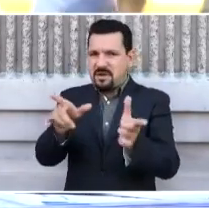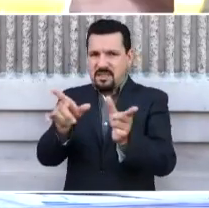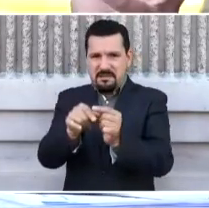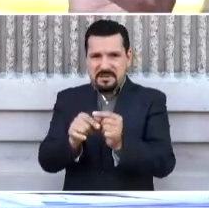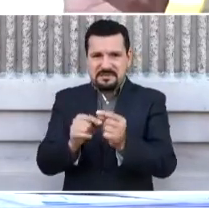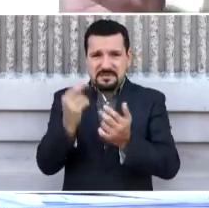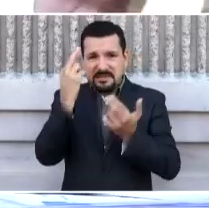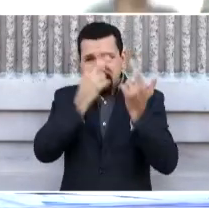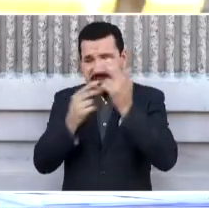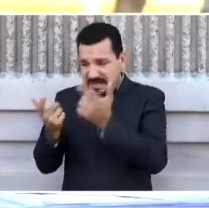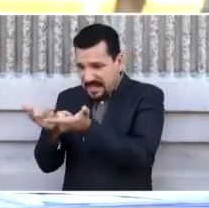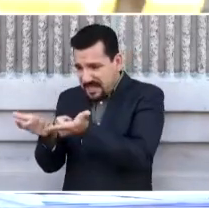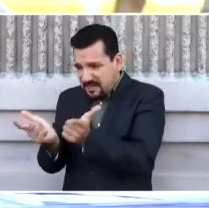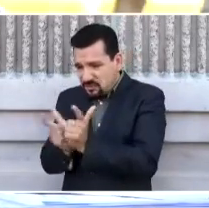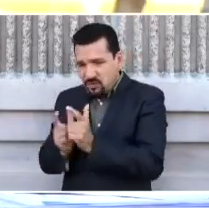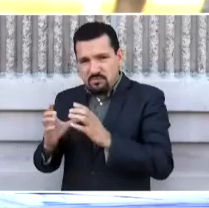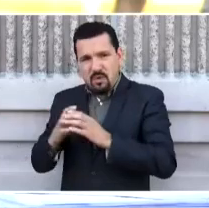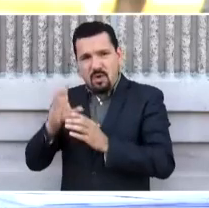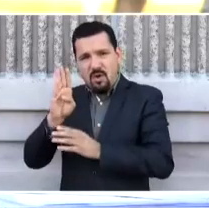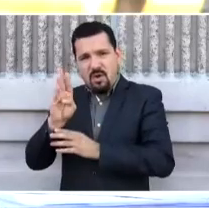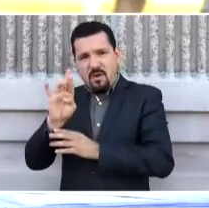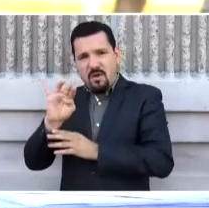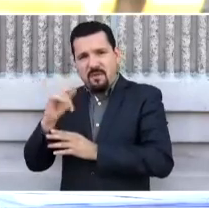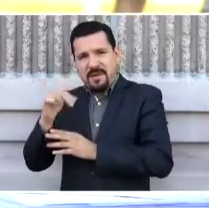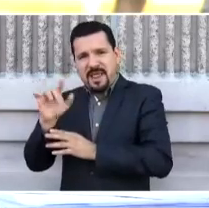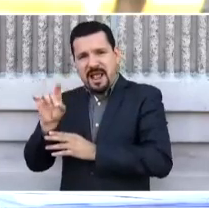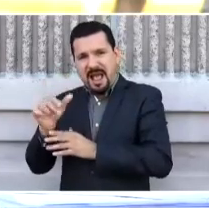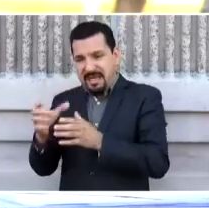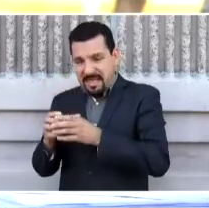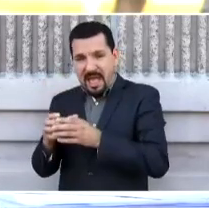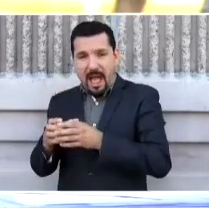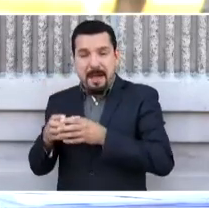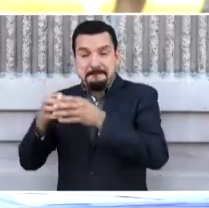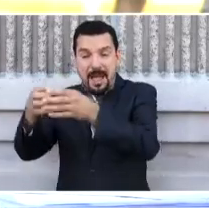través de brigadas. Eso lo vamos a hacer.